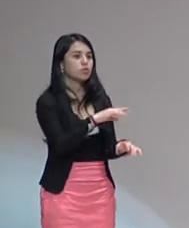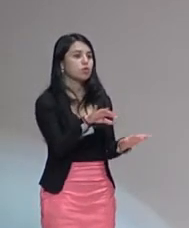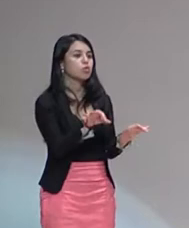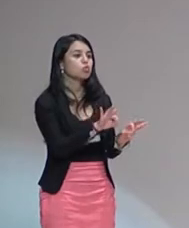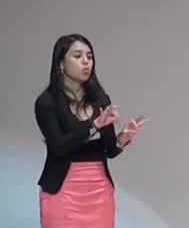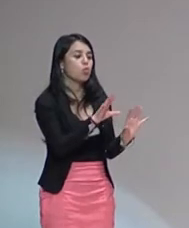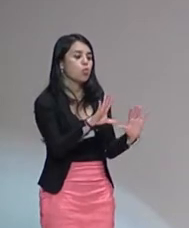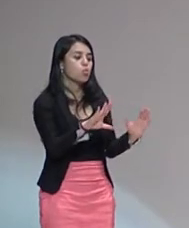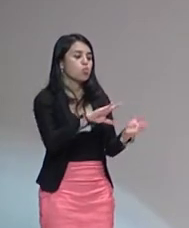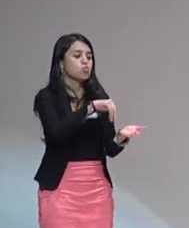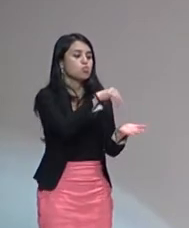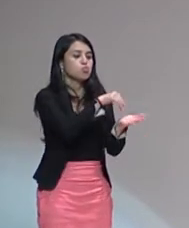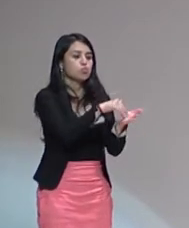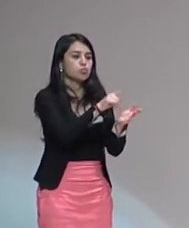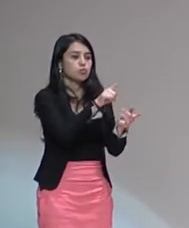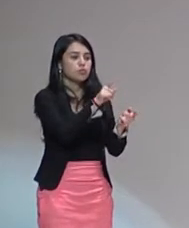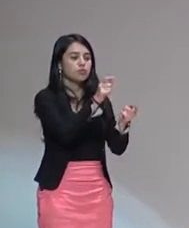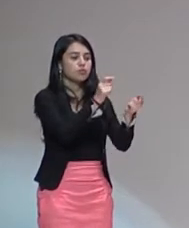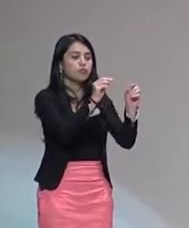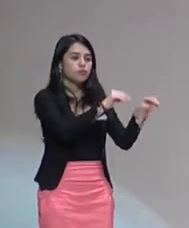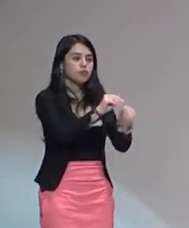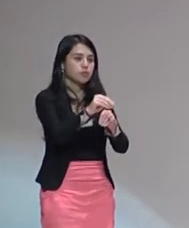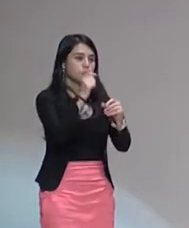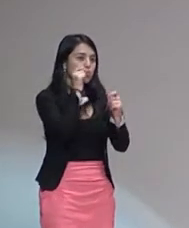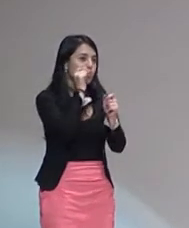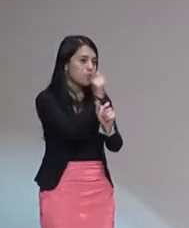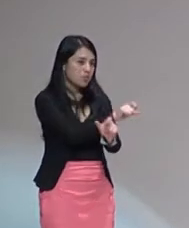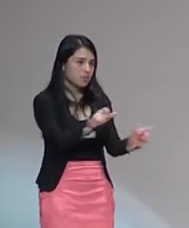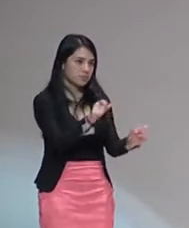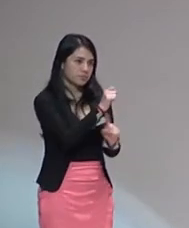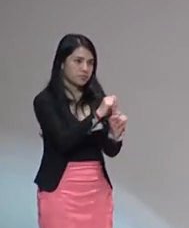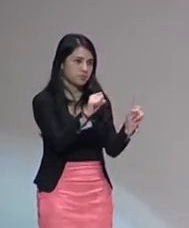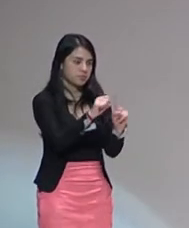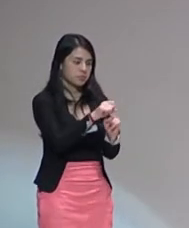de formación sociohumanística. Entonces ya eso empezó,